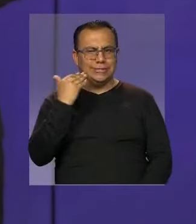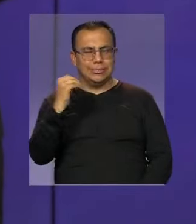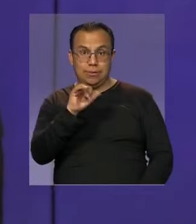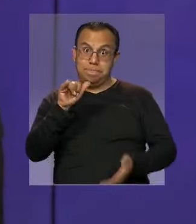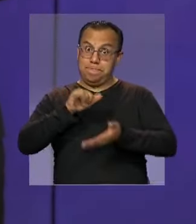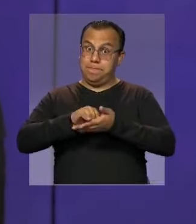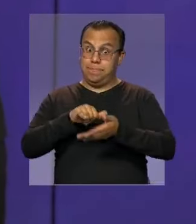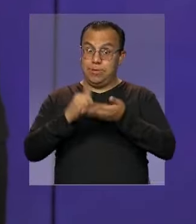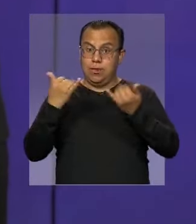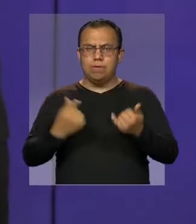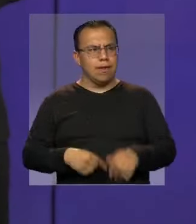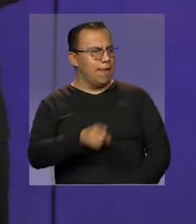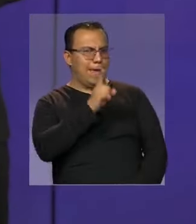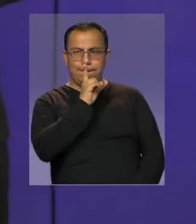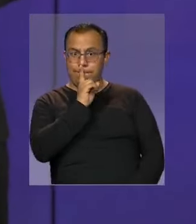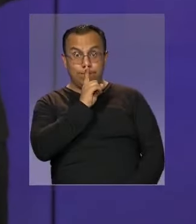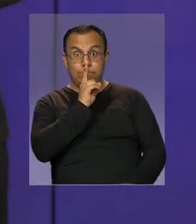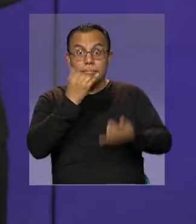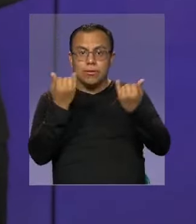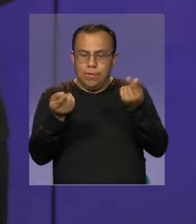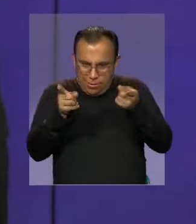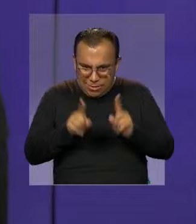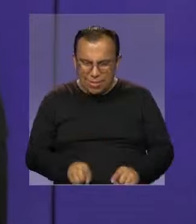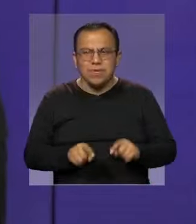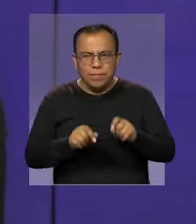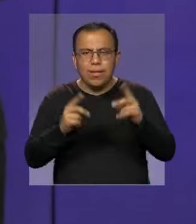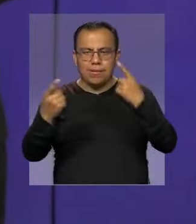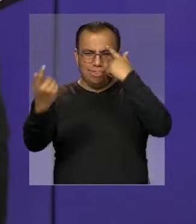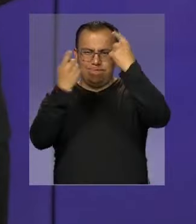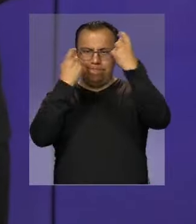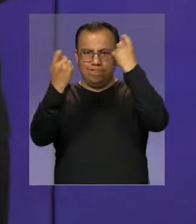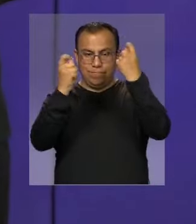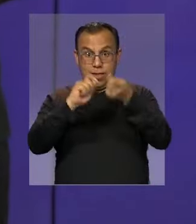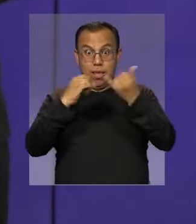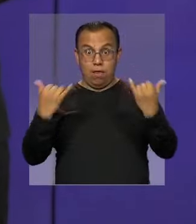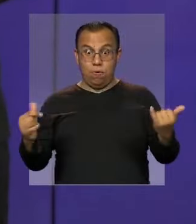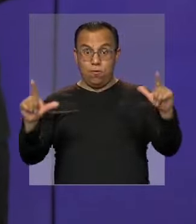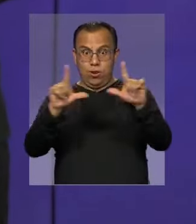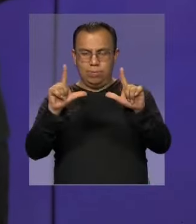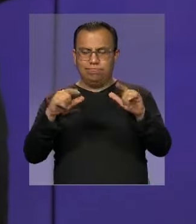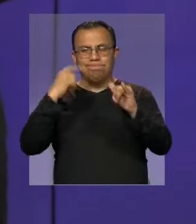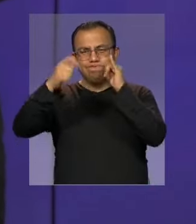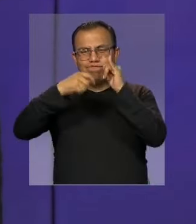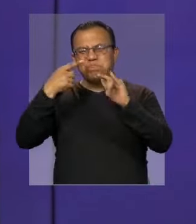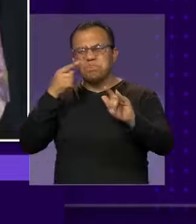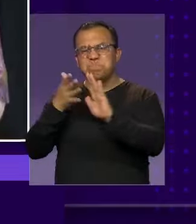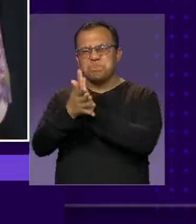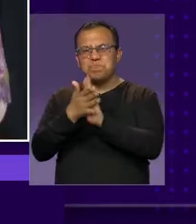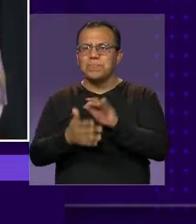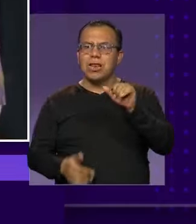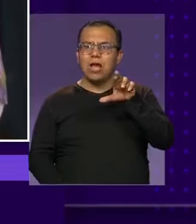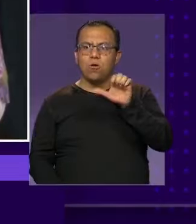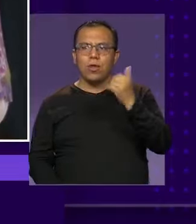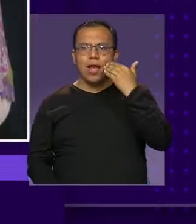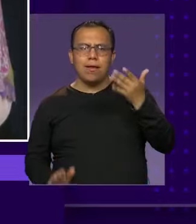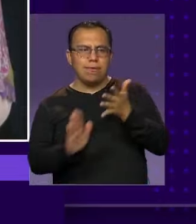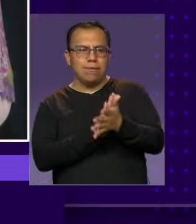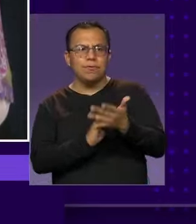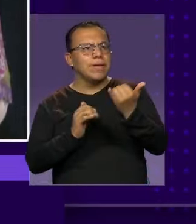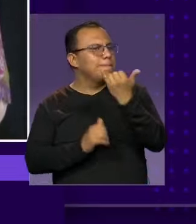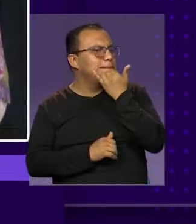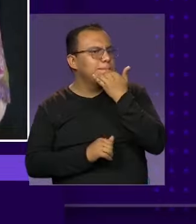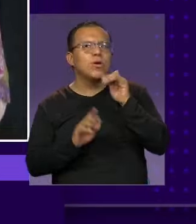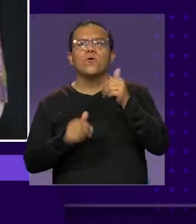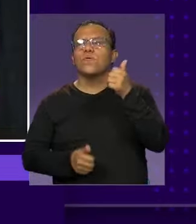por eso que No es hora de callar se convierte también en una gran estrategia transmedia. Laura Chambueta, cuéntenos en qué consiste, qué se sabe y, por